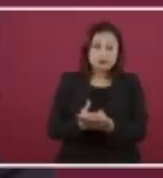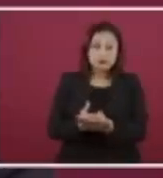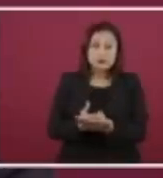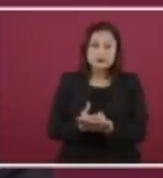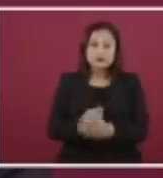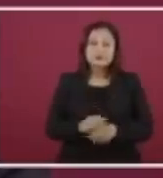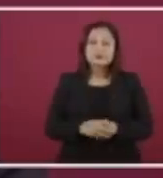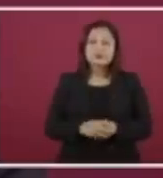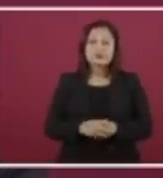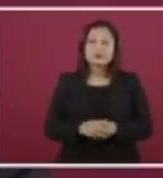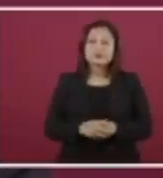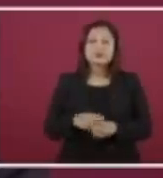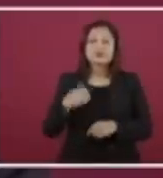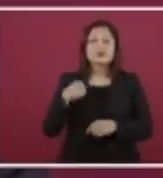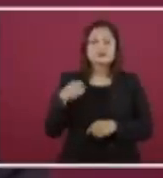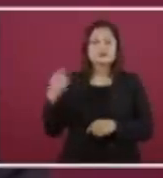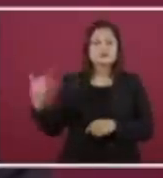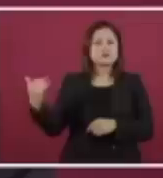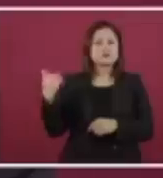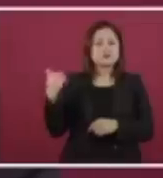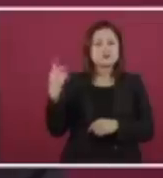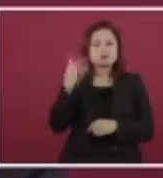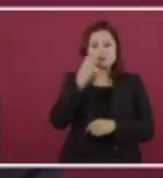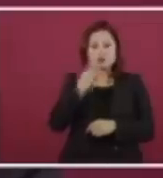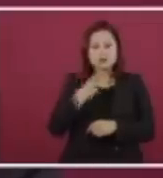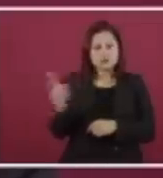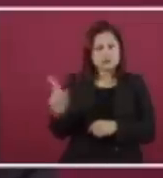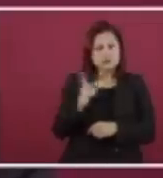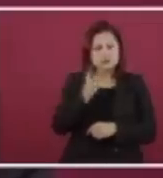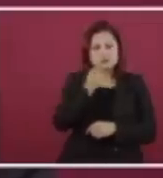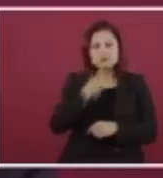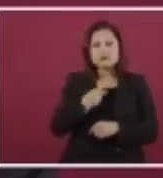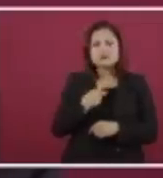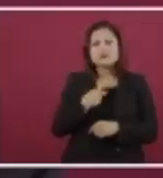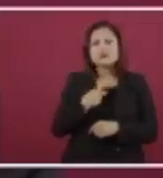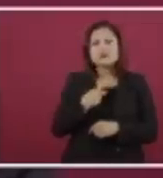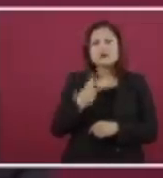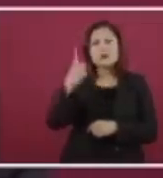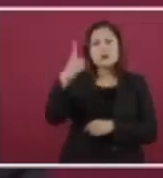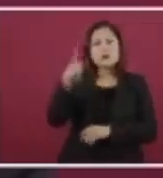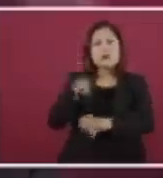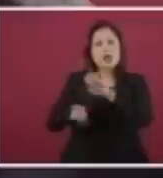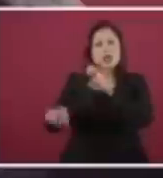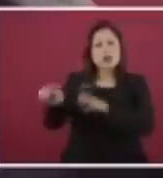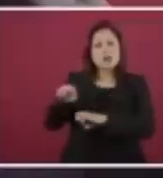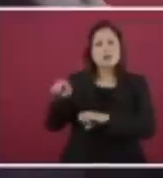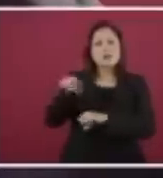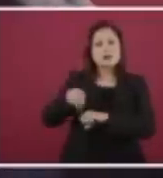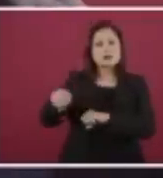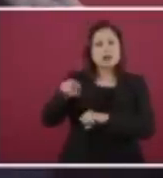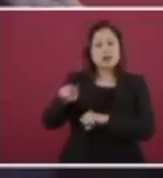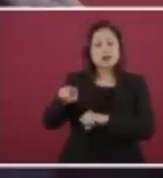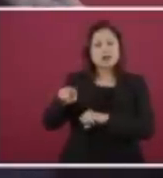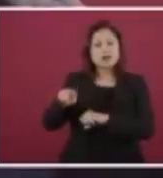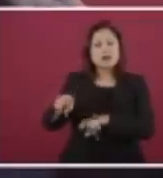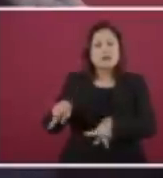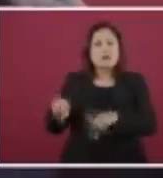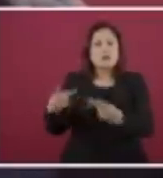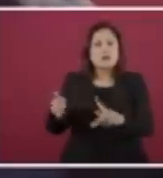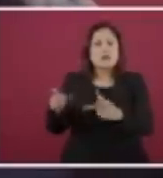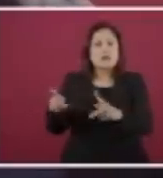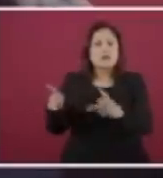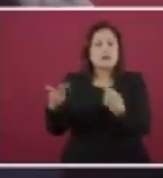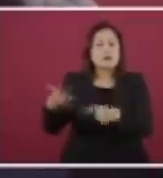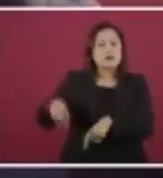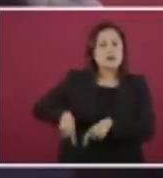Me plantearon de que una de las empresas que abastecía más al gobierno es